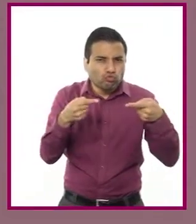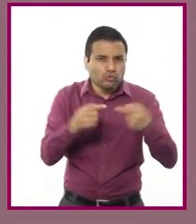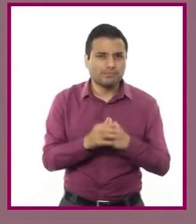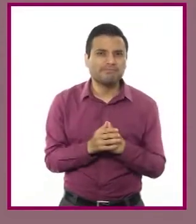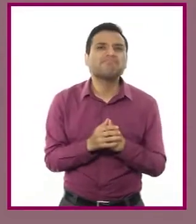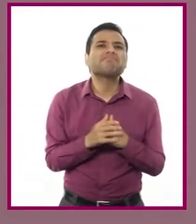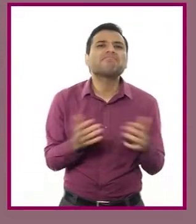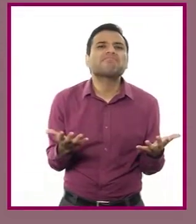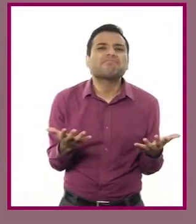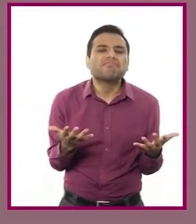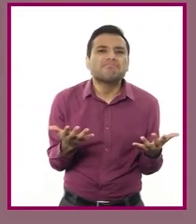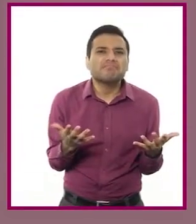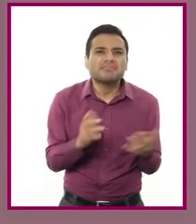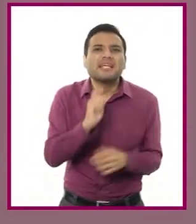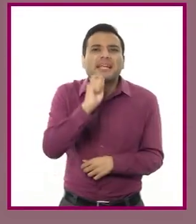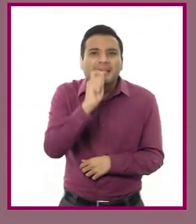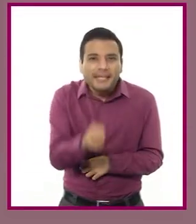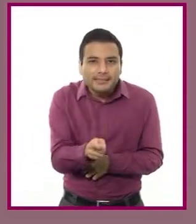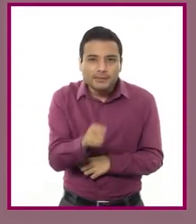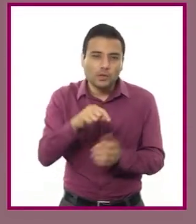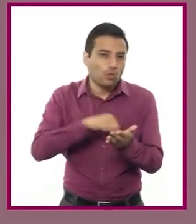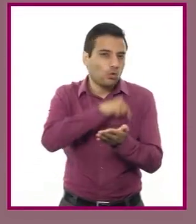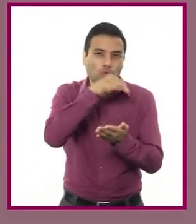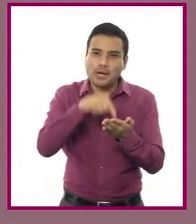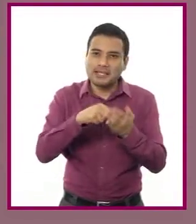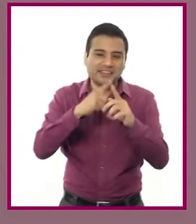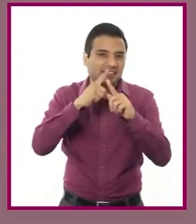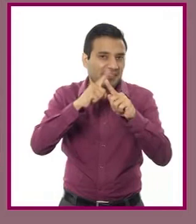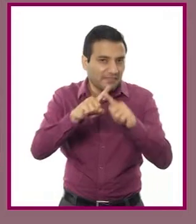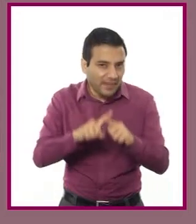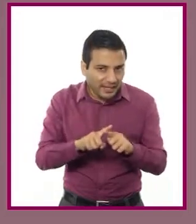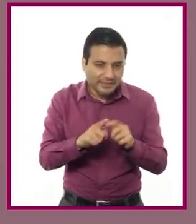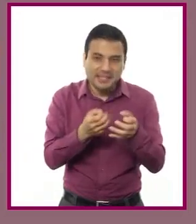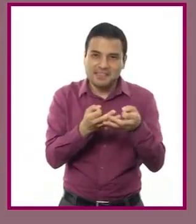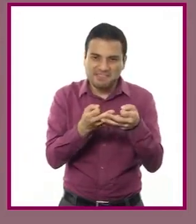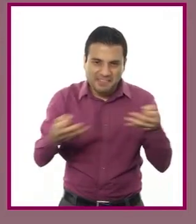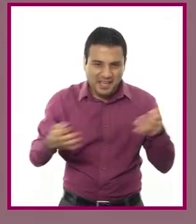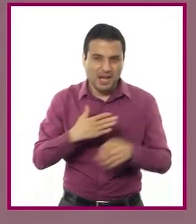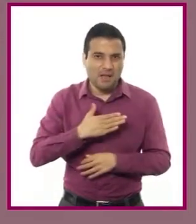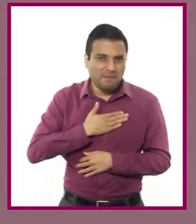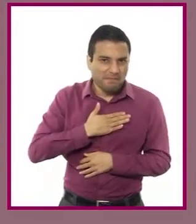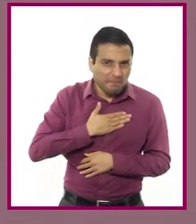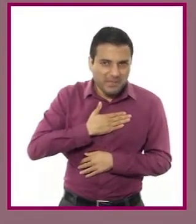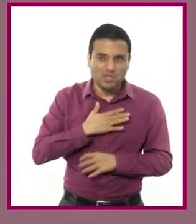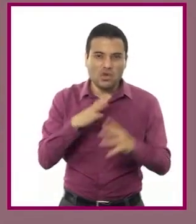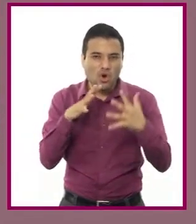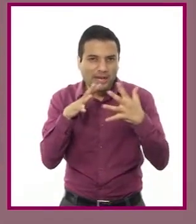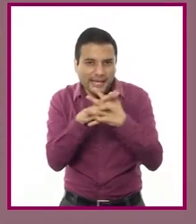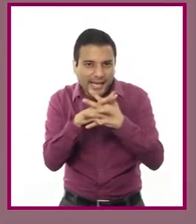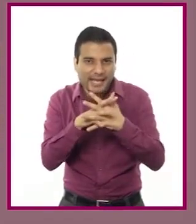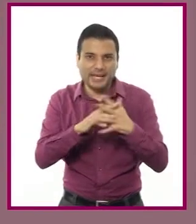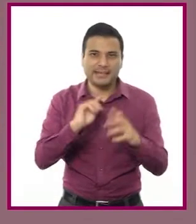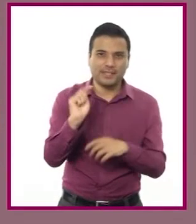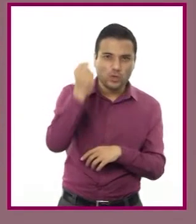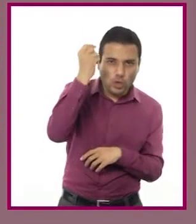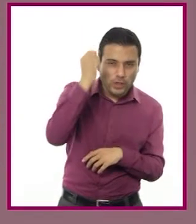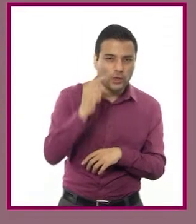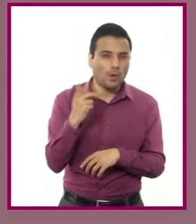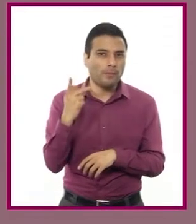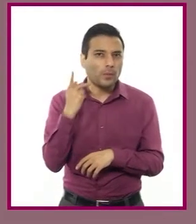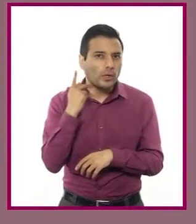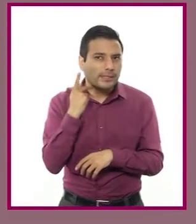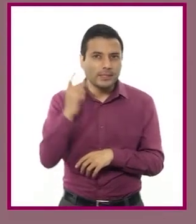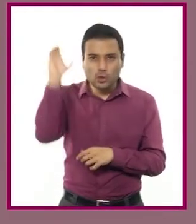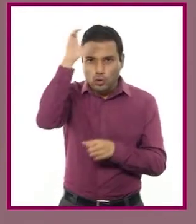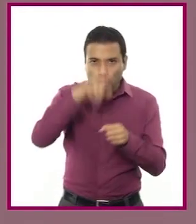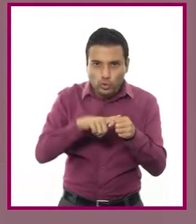los aspectos: geográfico, disputando territorios, militar, económico, tecnológico, político,